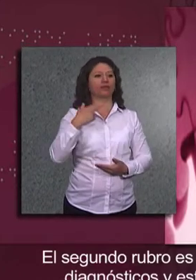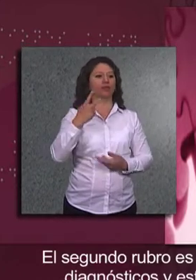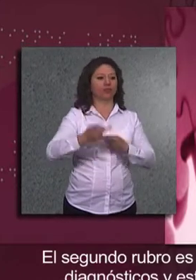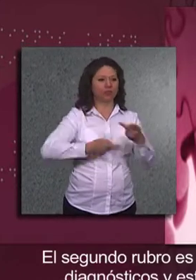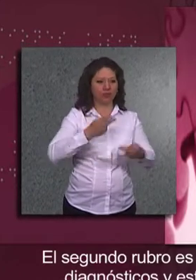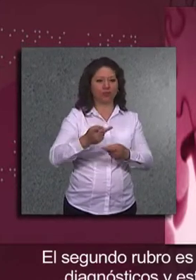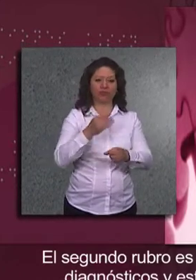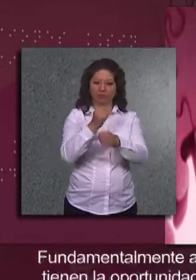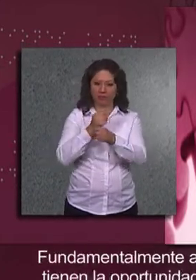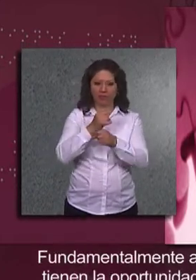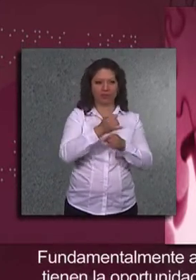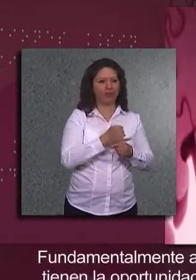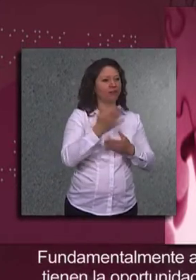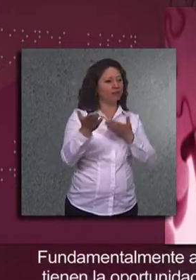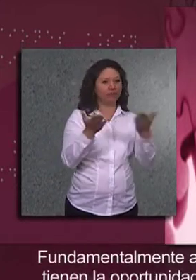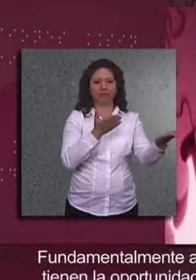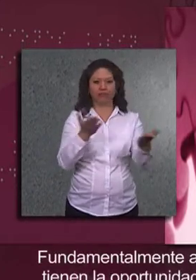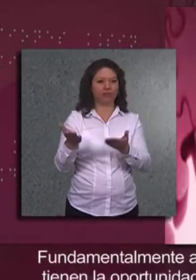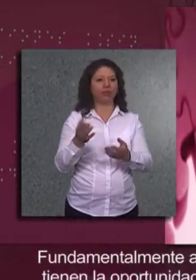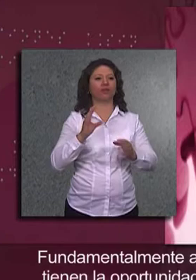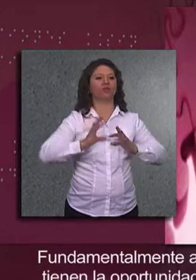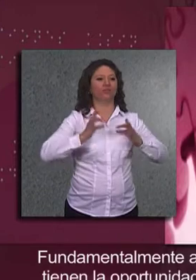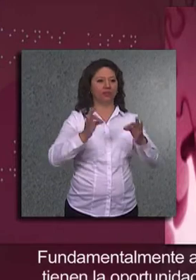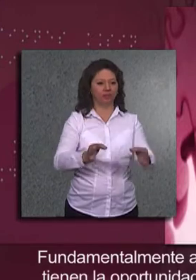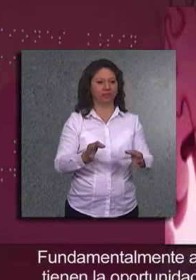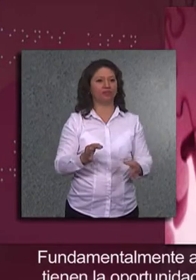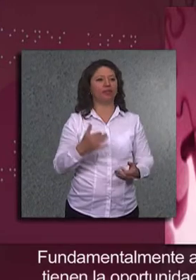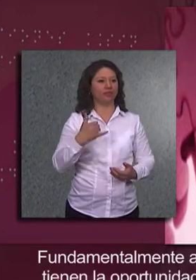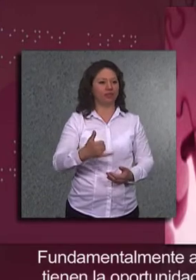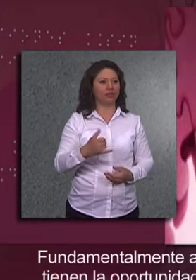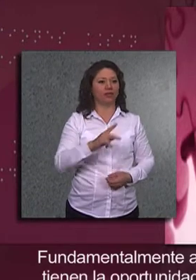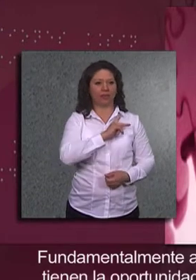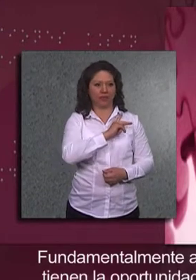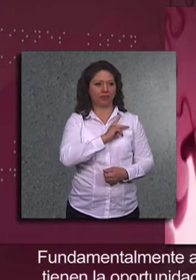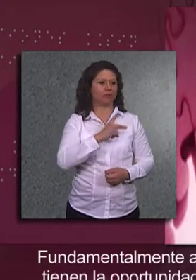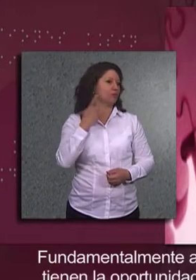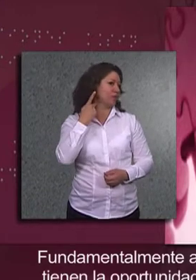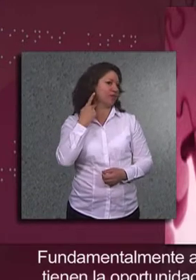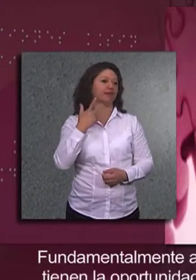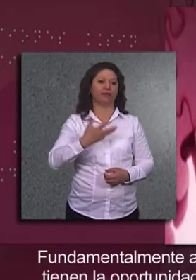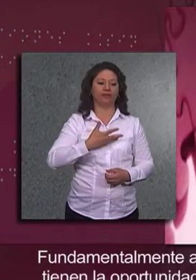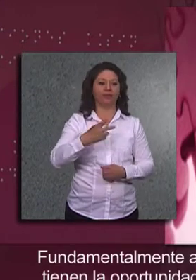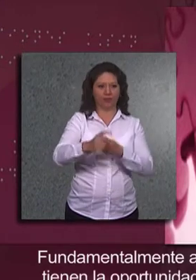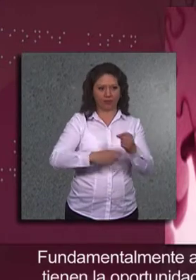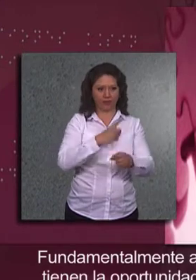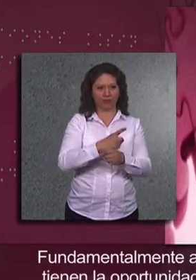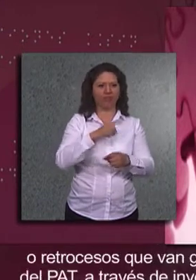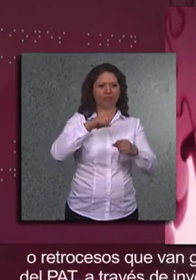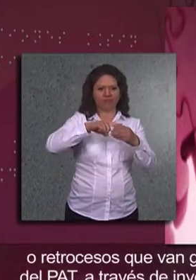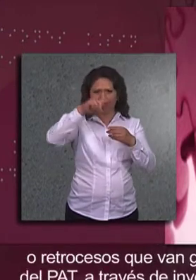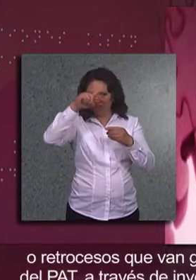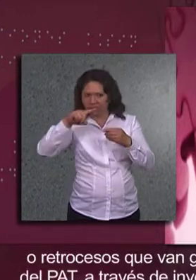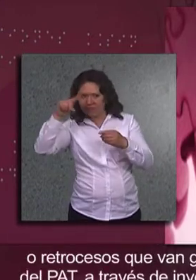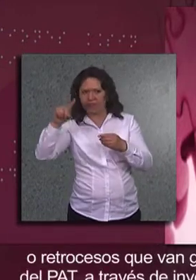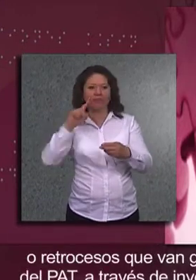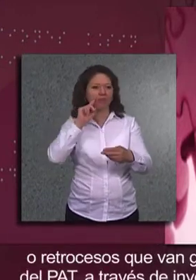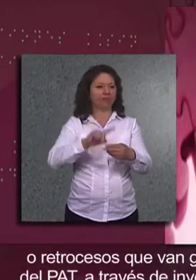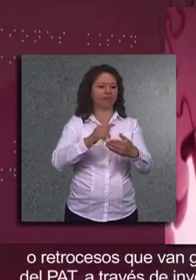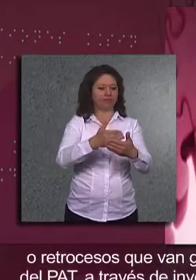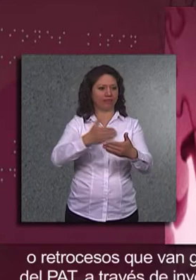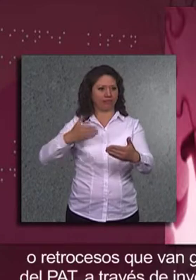comparados fundamentalmente ahí los partidos políticos tienen la oportunidad de medir los avances o retrocesos